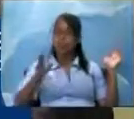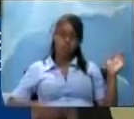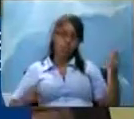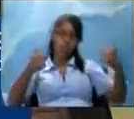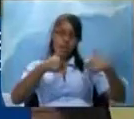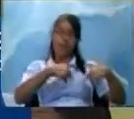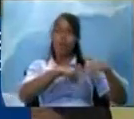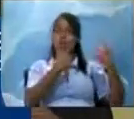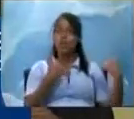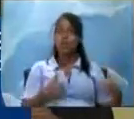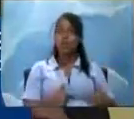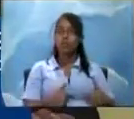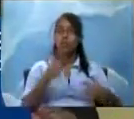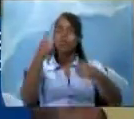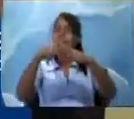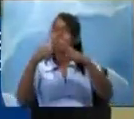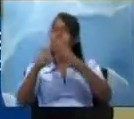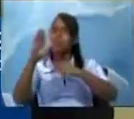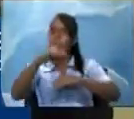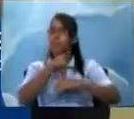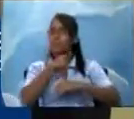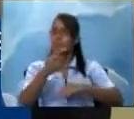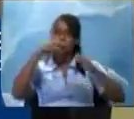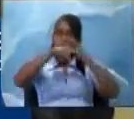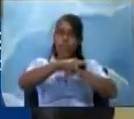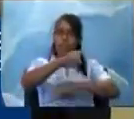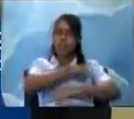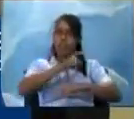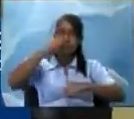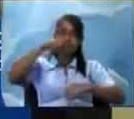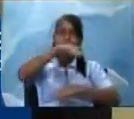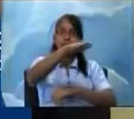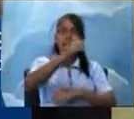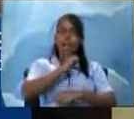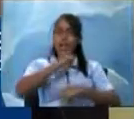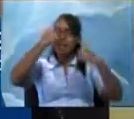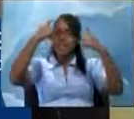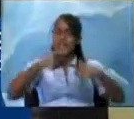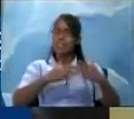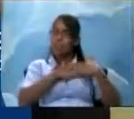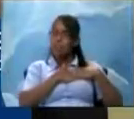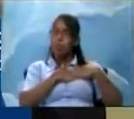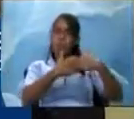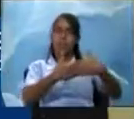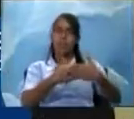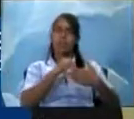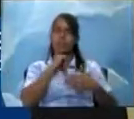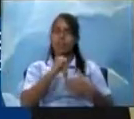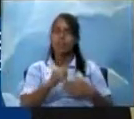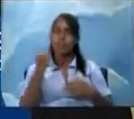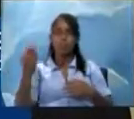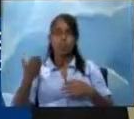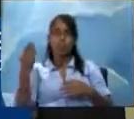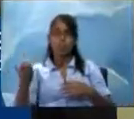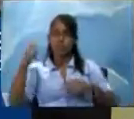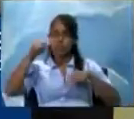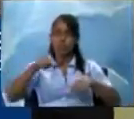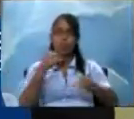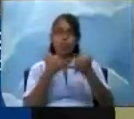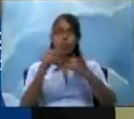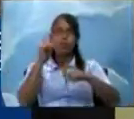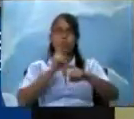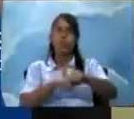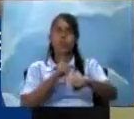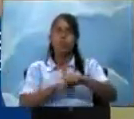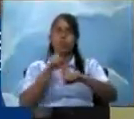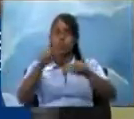Jesucristo. Una de las cosas que se está perdiendo dentro de nuestra sociedad es ser humanitario. Es menester que en estos últimos